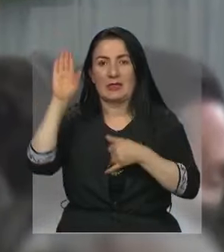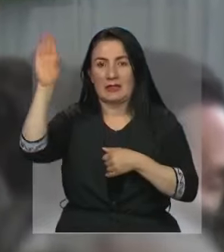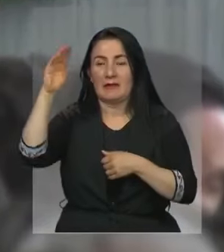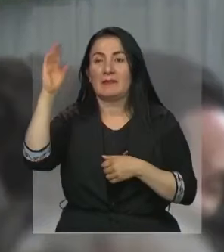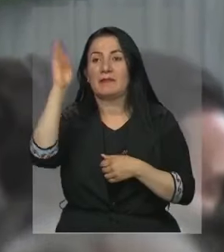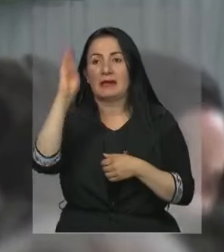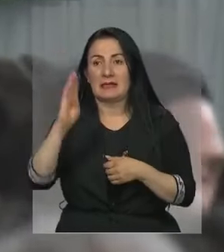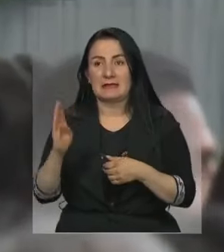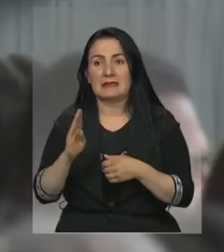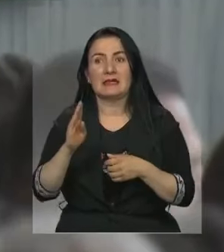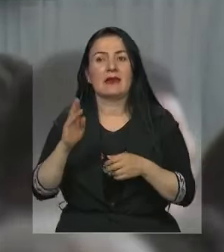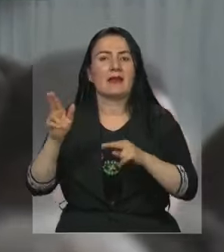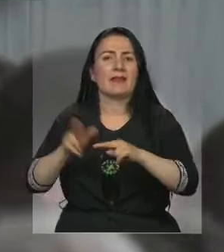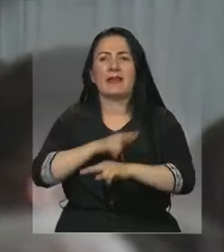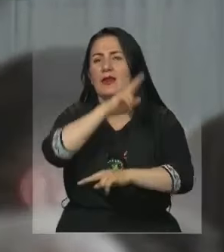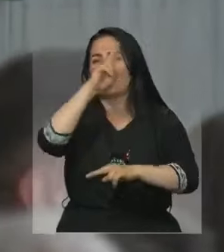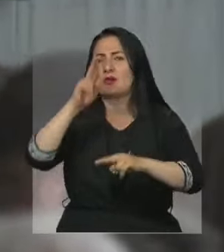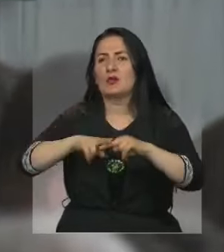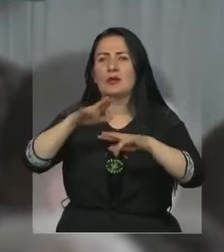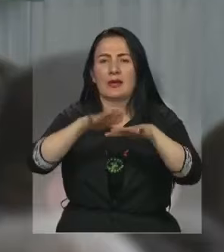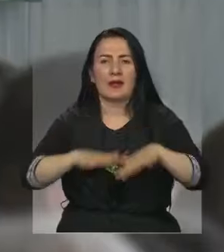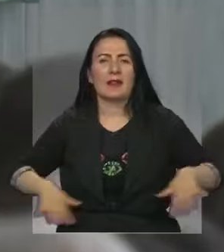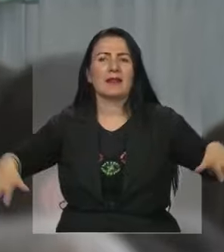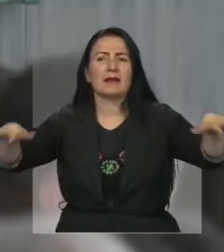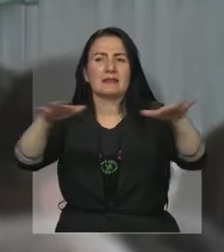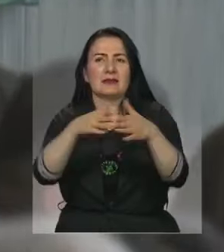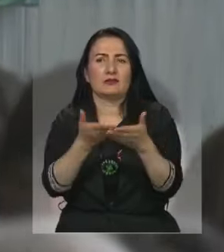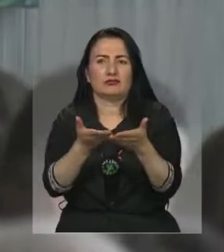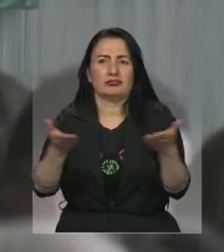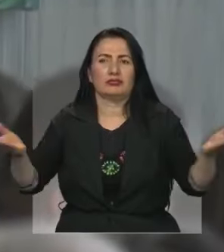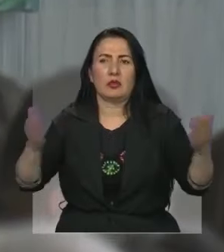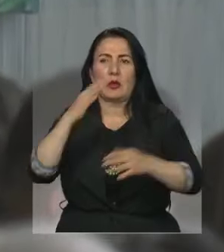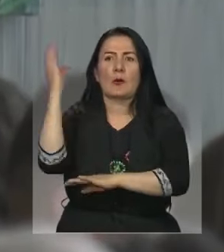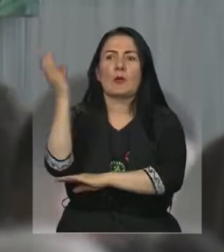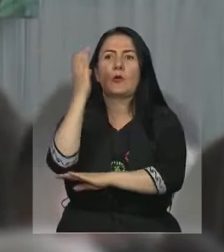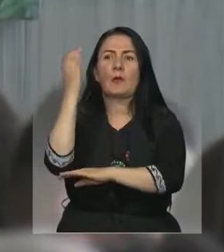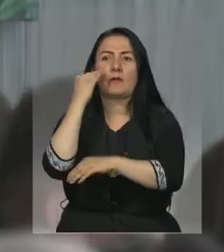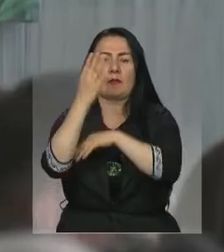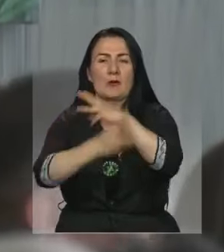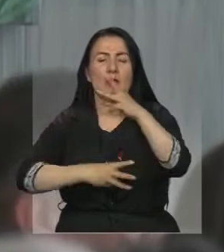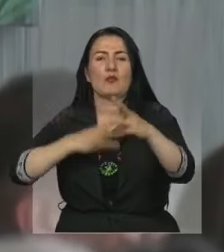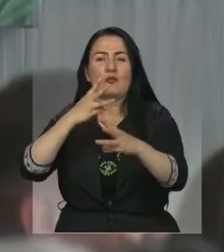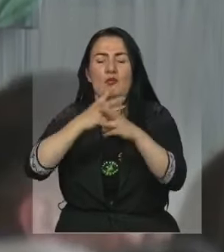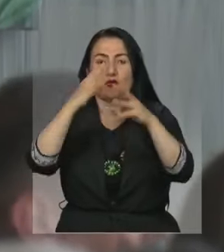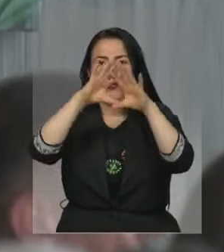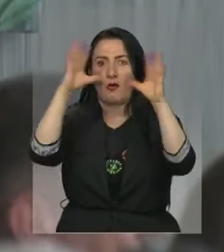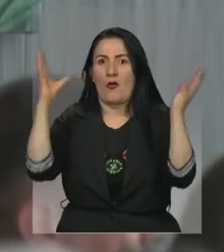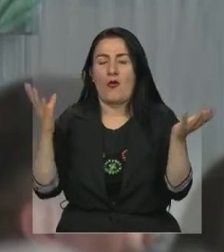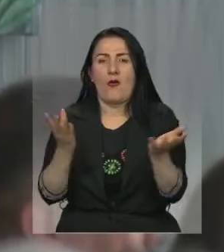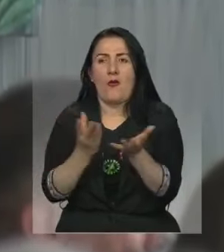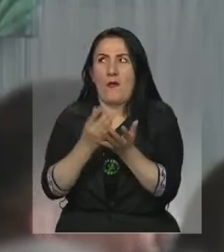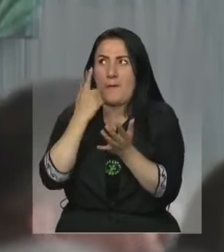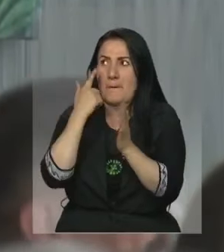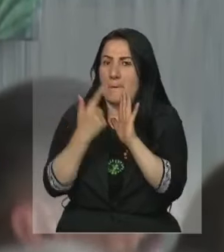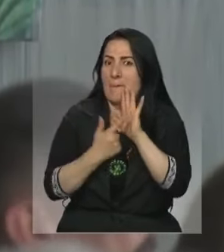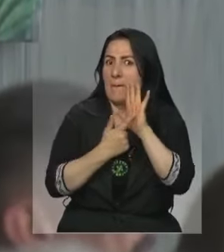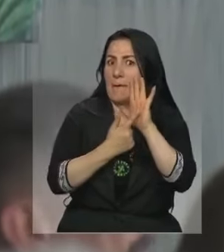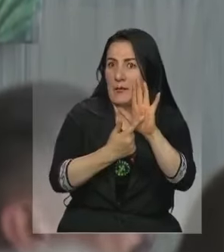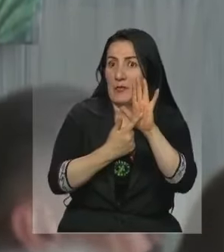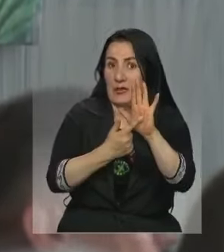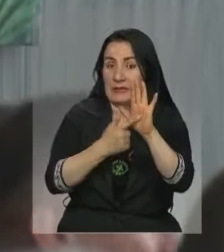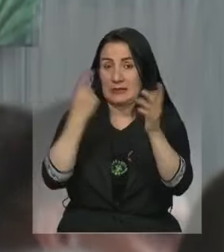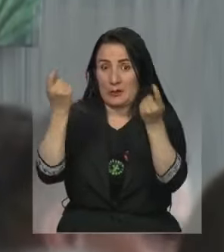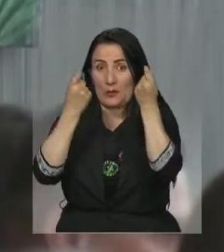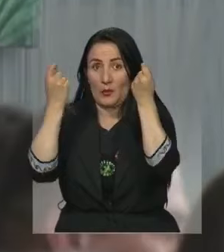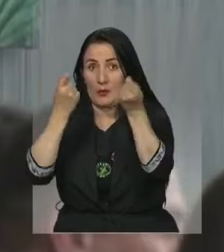boom de publicaciones sobre naturaleza que hay no solamente en Colombia, sino en el mundo entero, y queremos que la muestra, tanto la